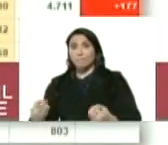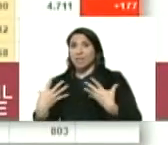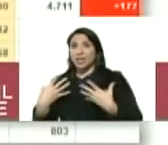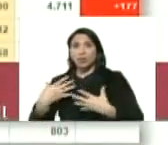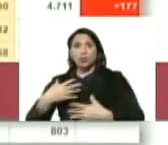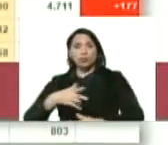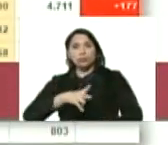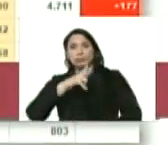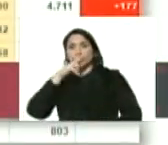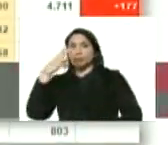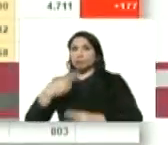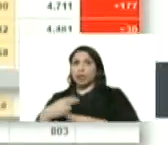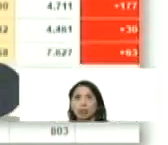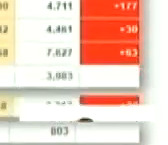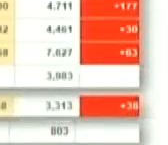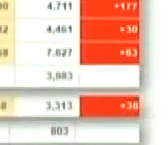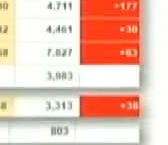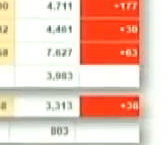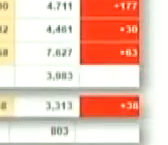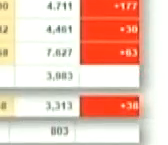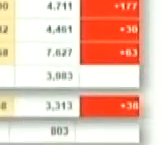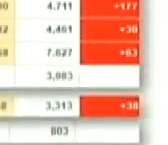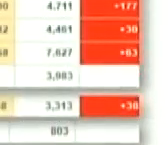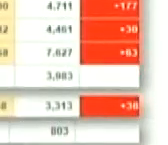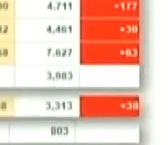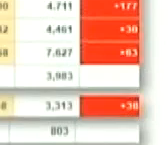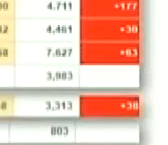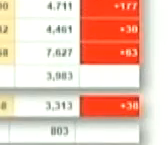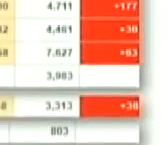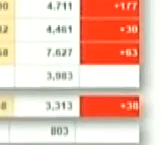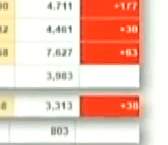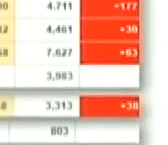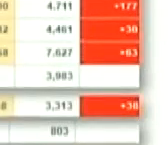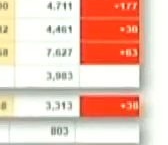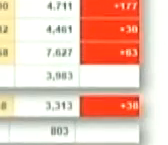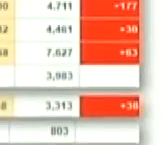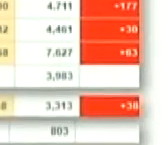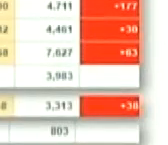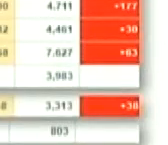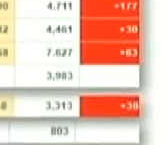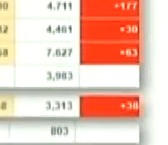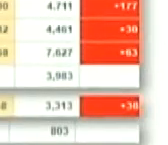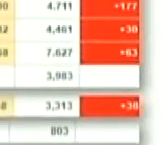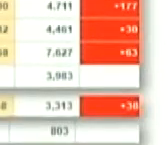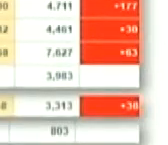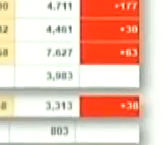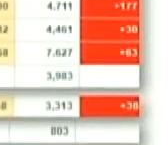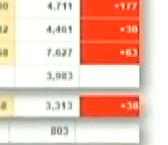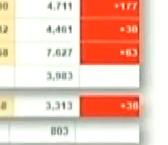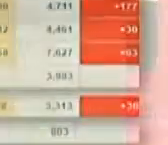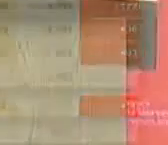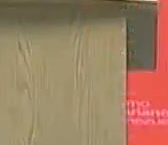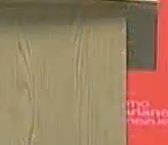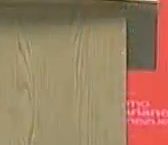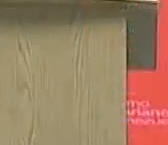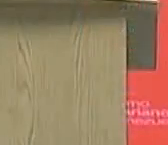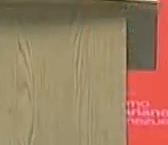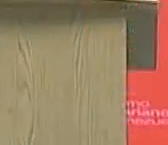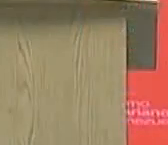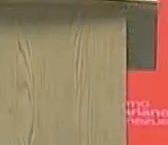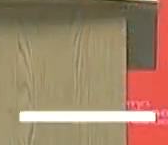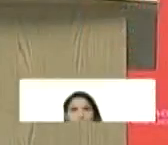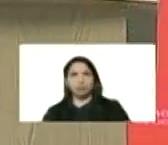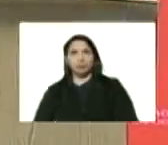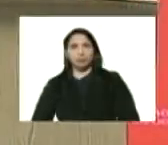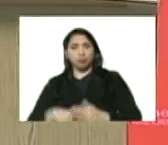letal, altamente letal, que mata a las personas. Una profunda ignorancia, pero esa